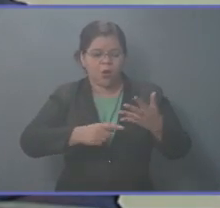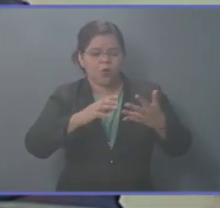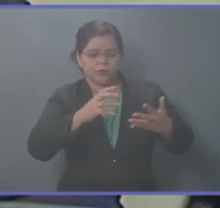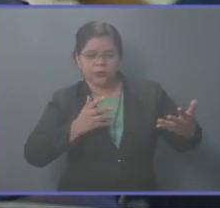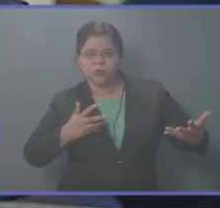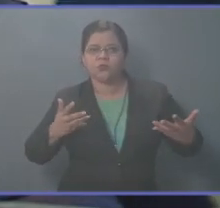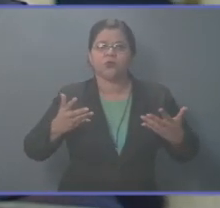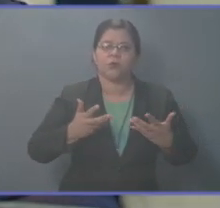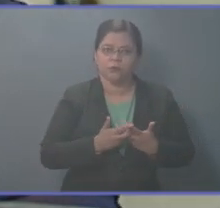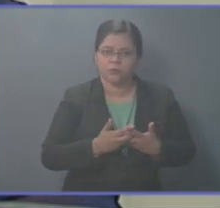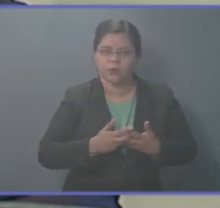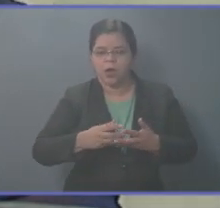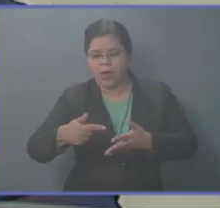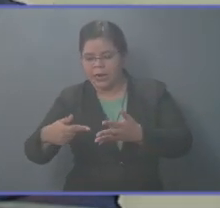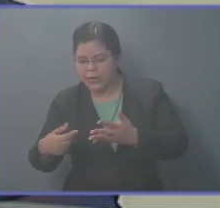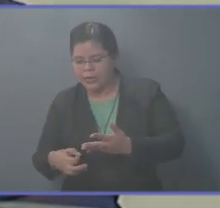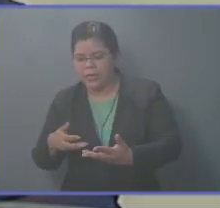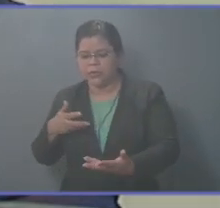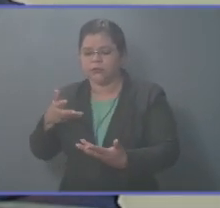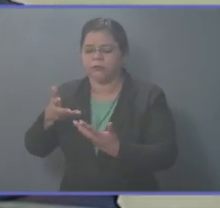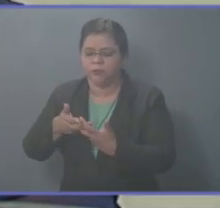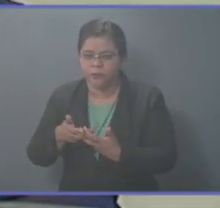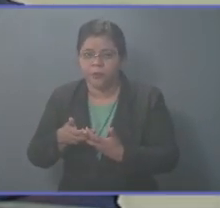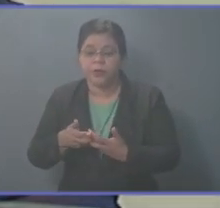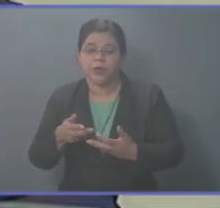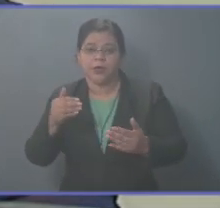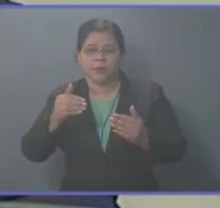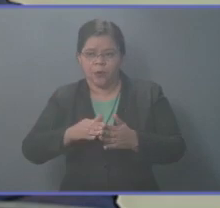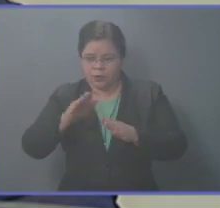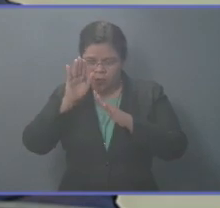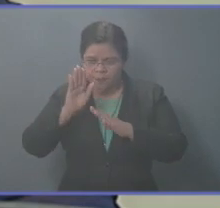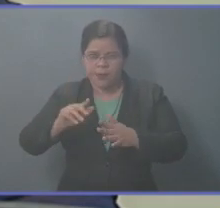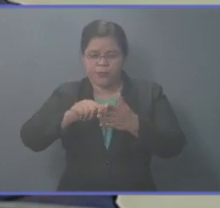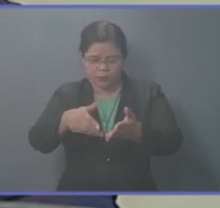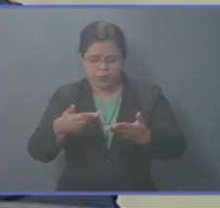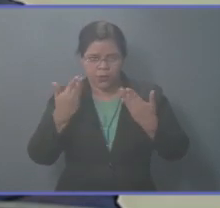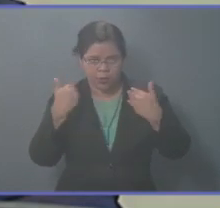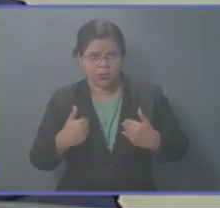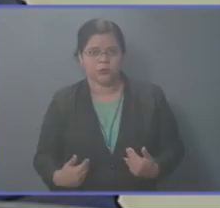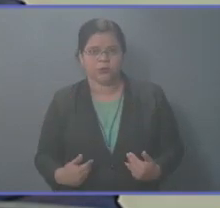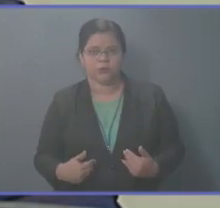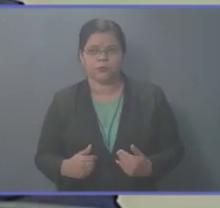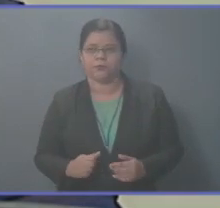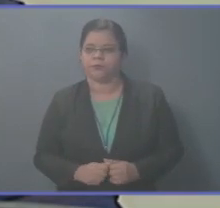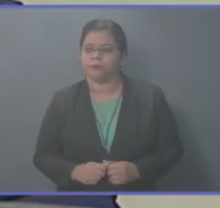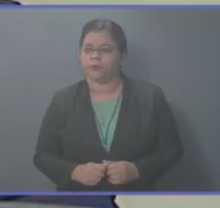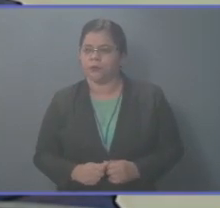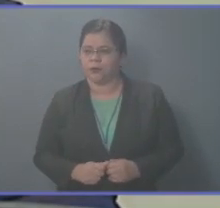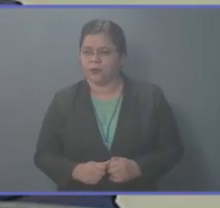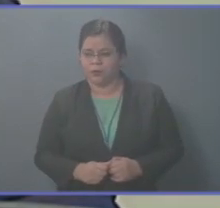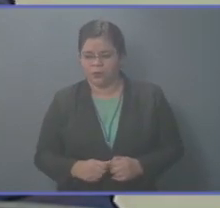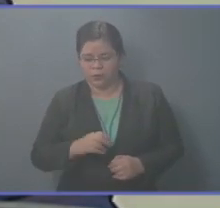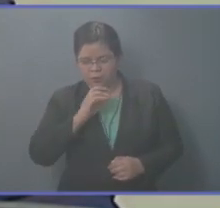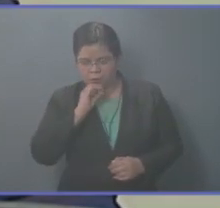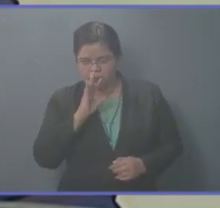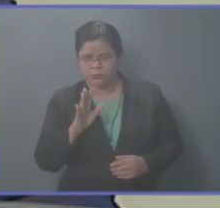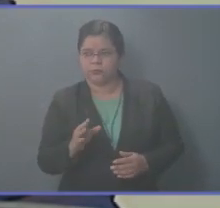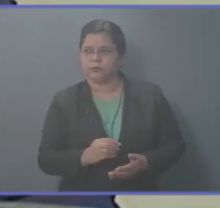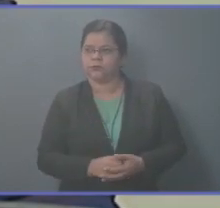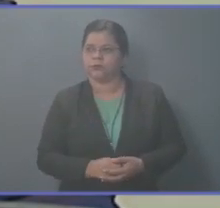Constitución, a las leyes y el respeto irrestricto a los derechos fundamentales. Las itálicas son del